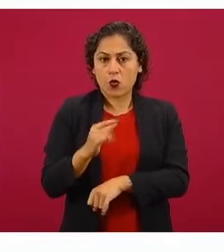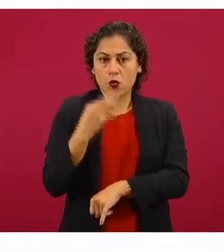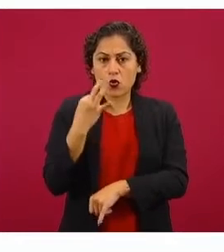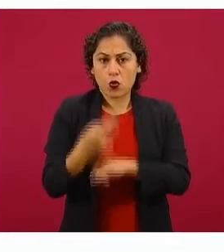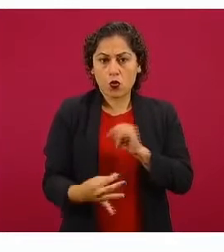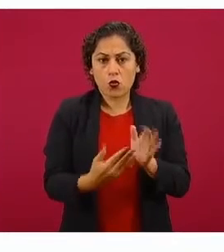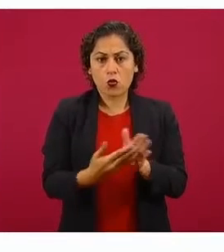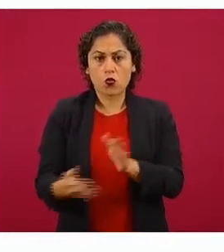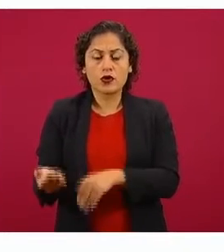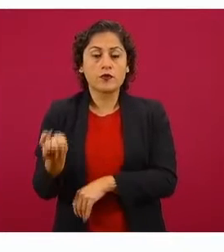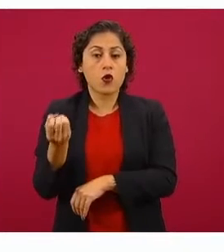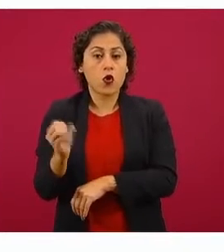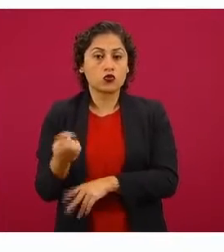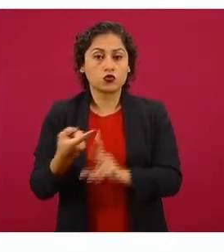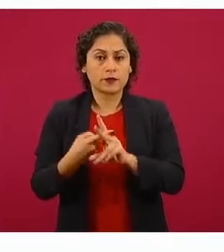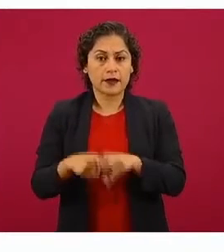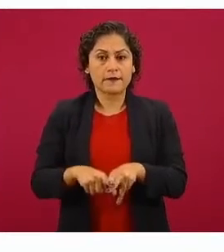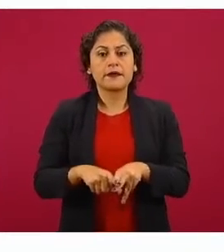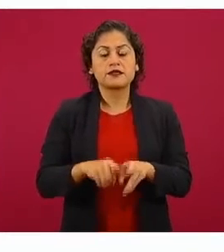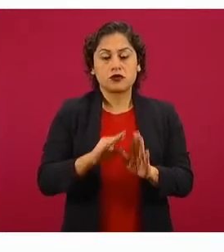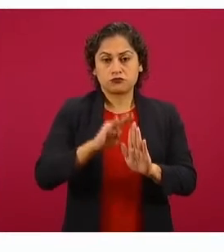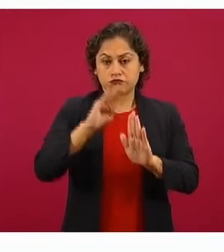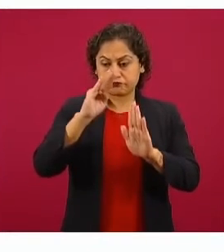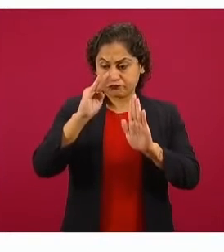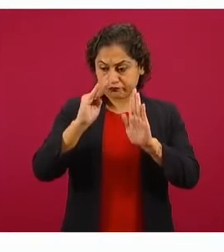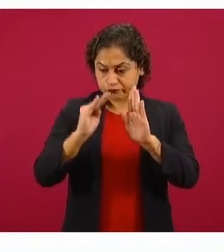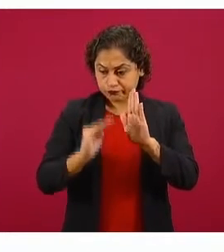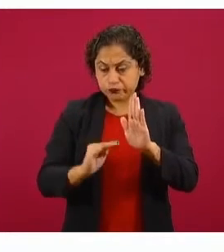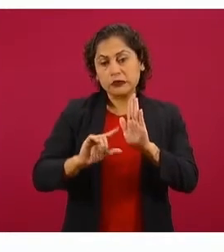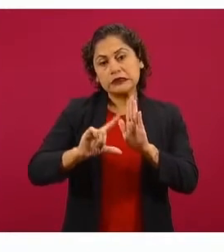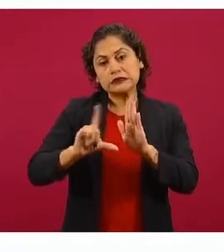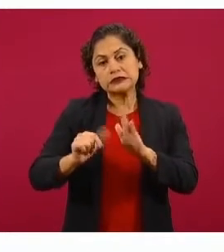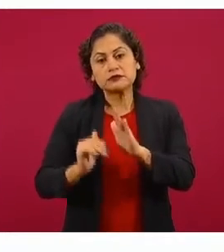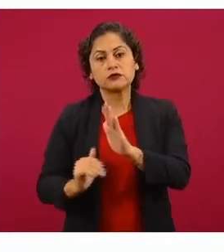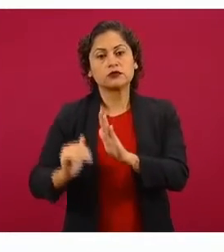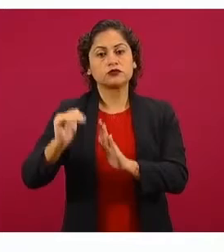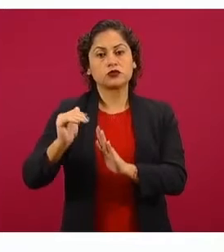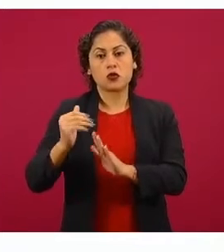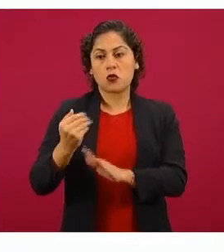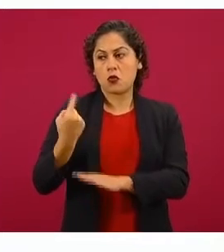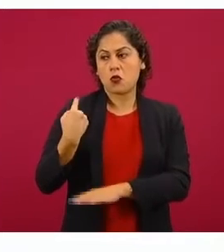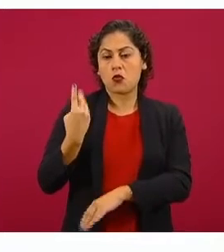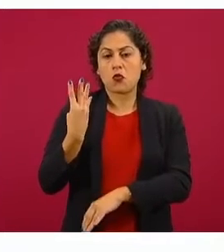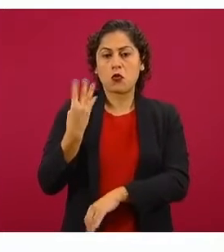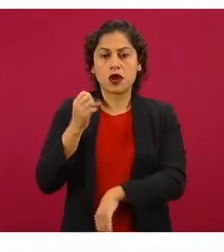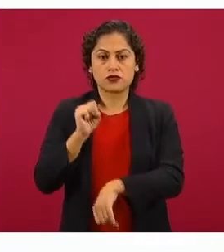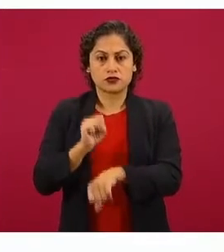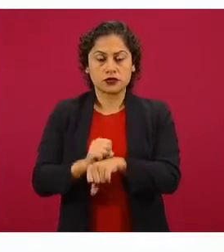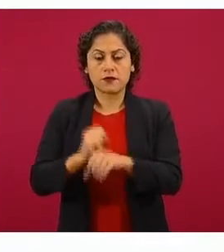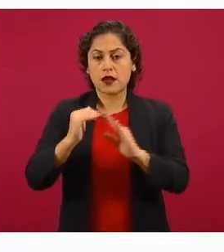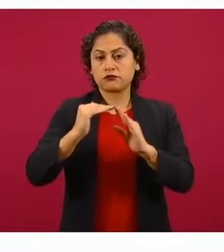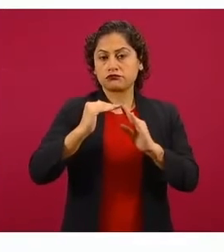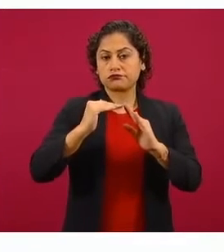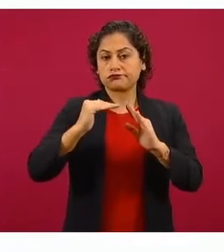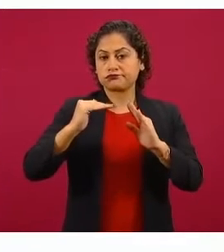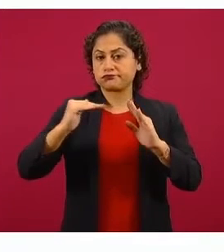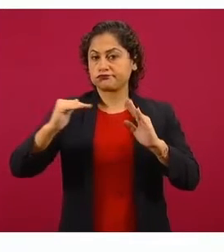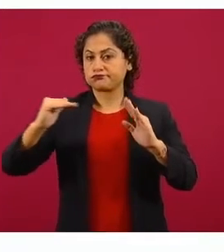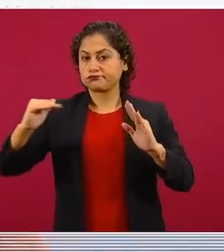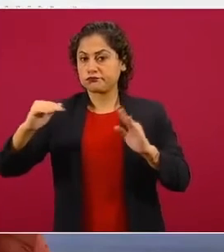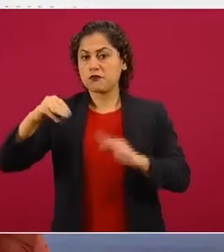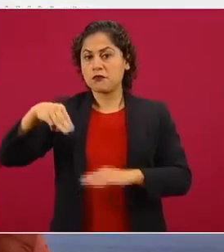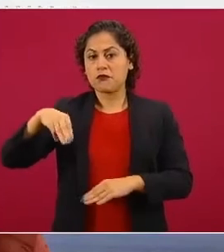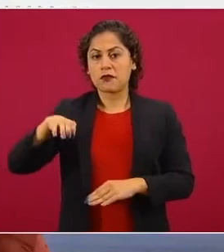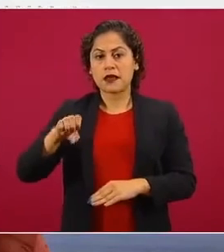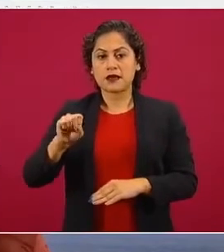primera semana de octubre, después subió y se ha quedado en las últimas 4 semanas en una meseta, le llamamos meseta a